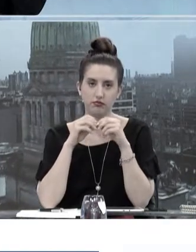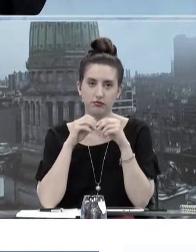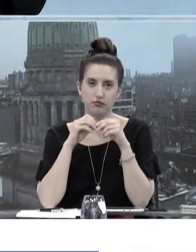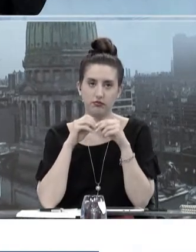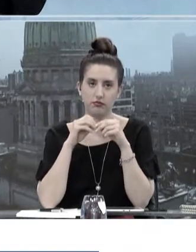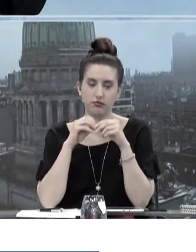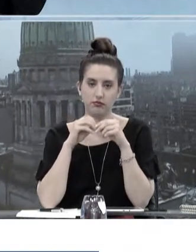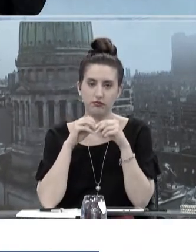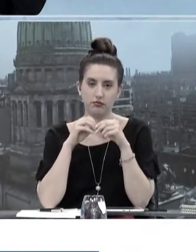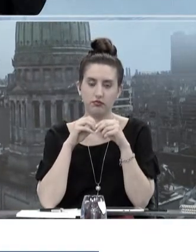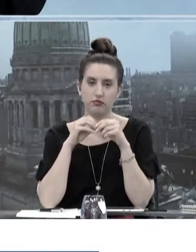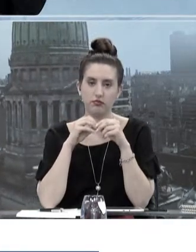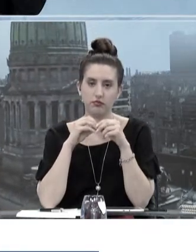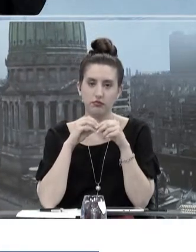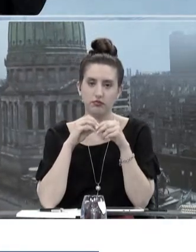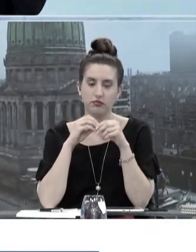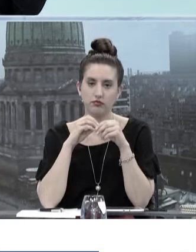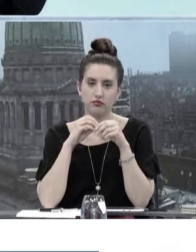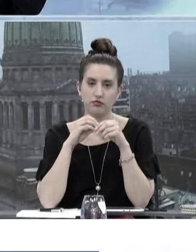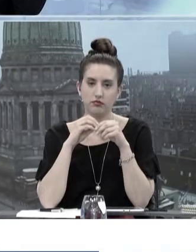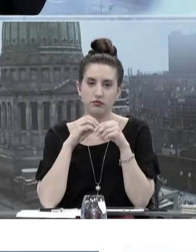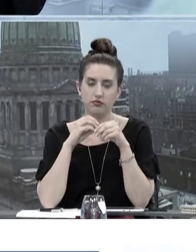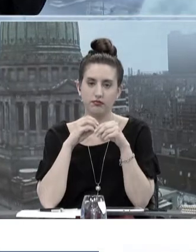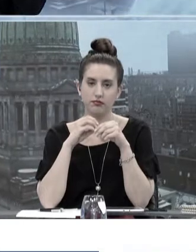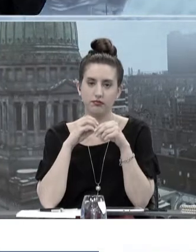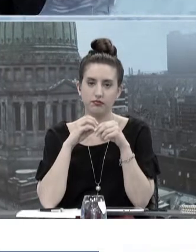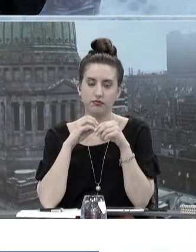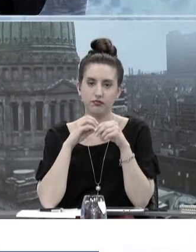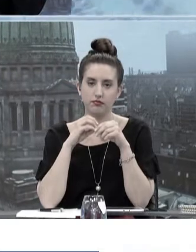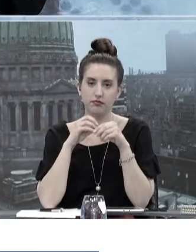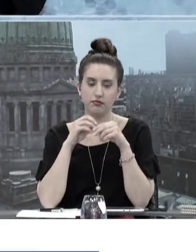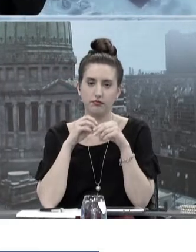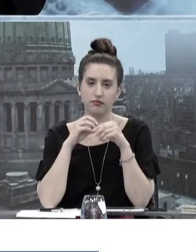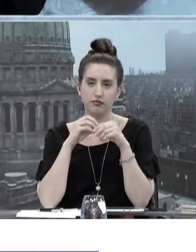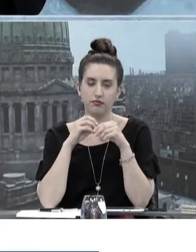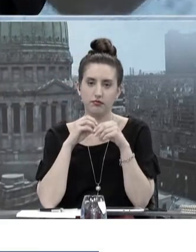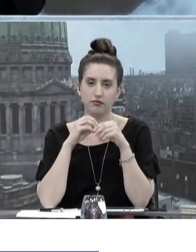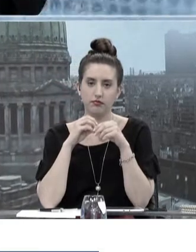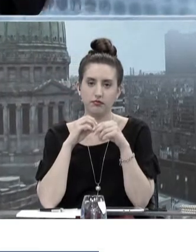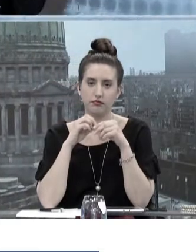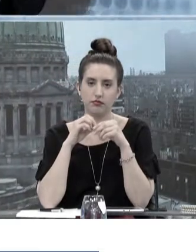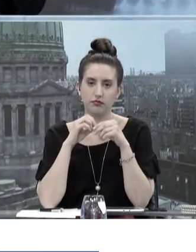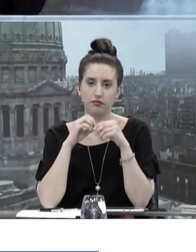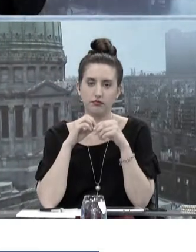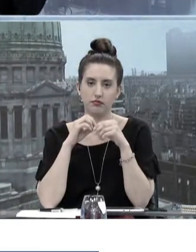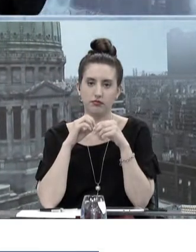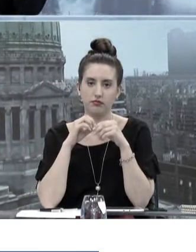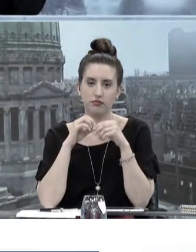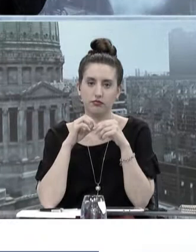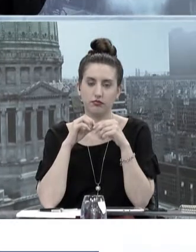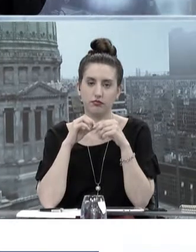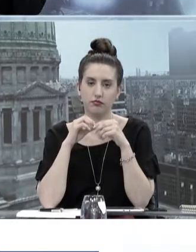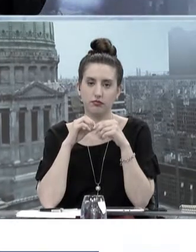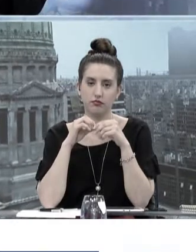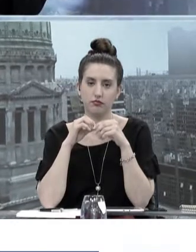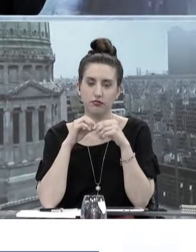reforma tributaria en la Argentina. Pero por ahora, este gravamen va a recaer en 12.000 personas sobre un